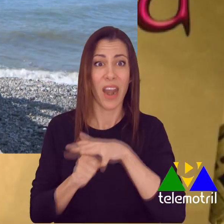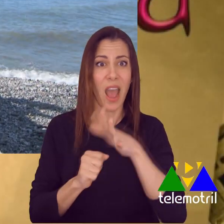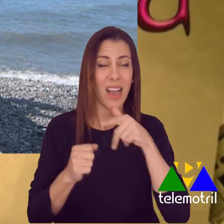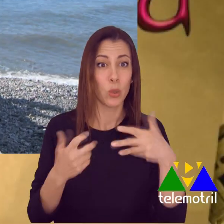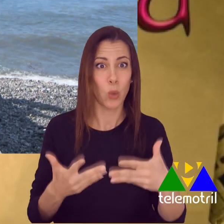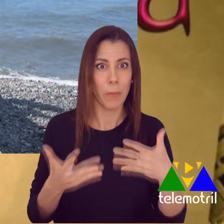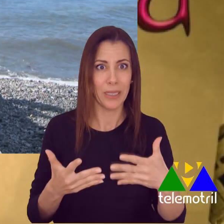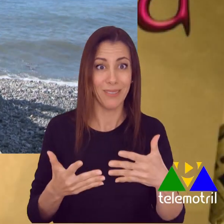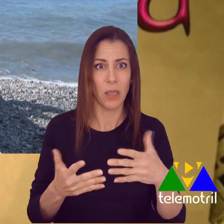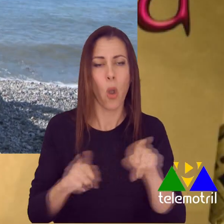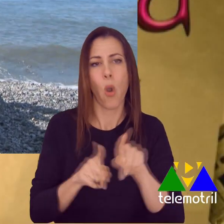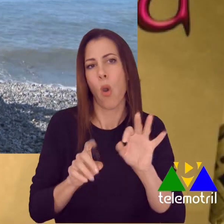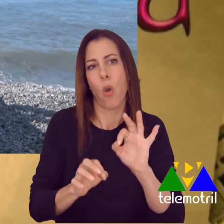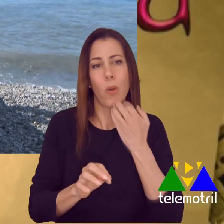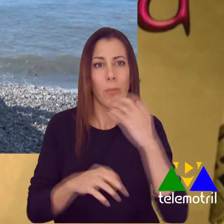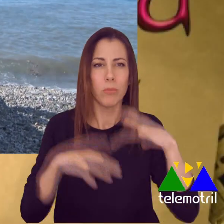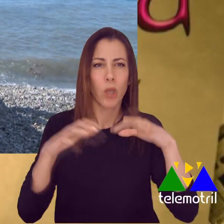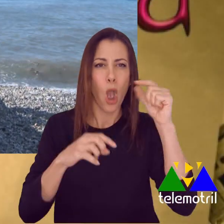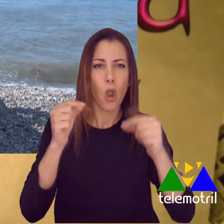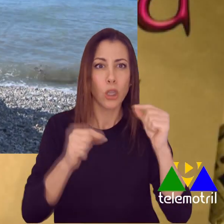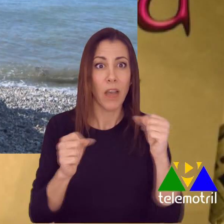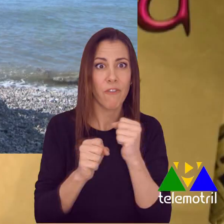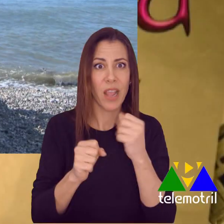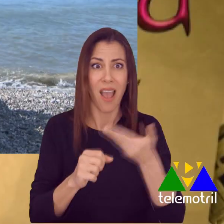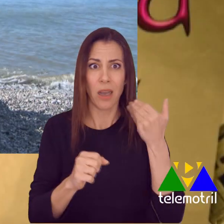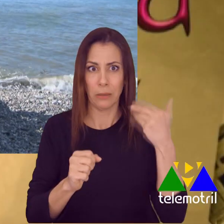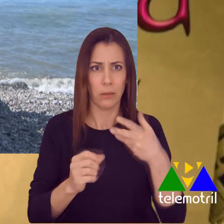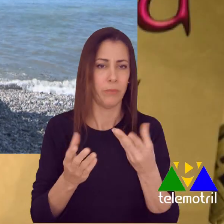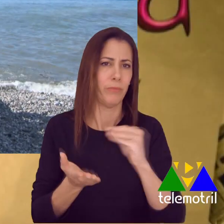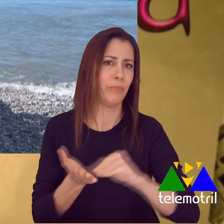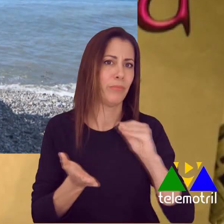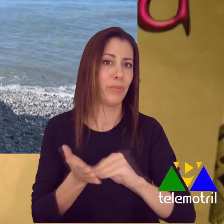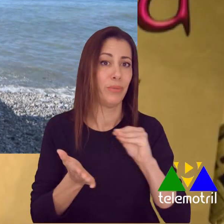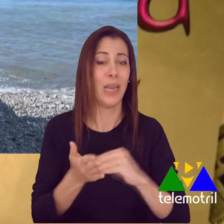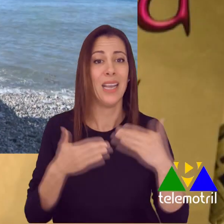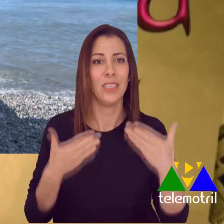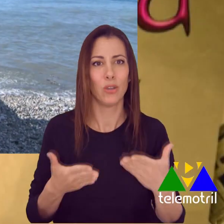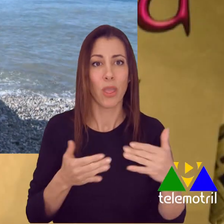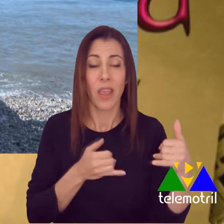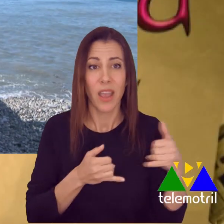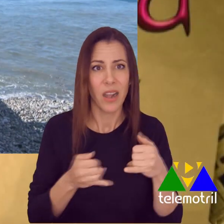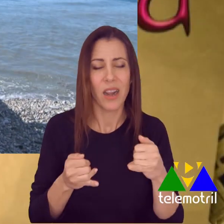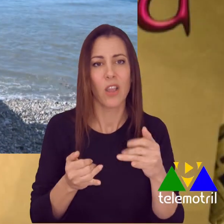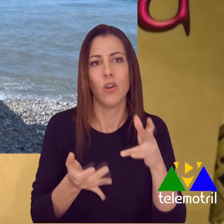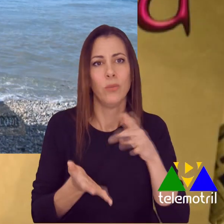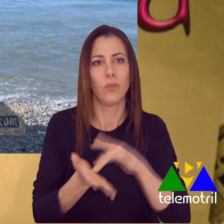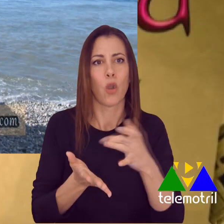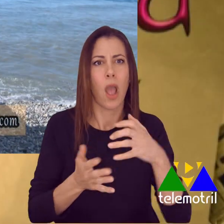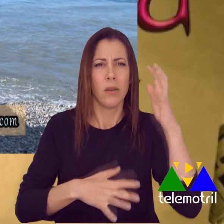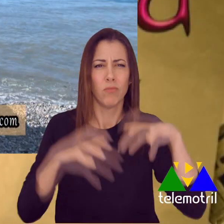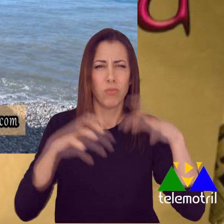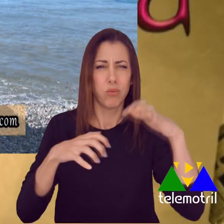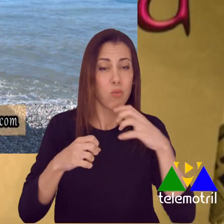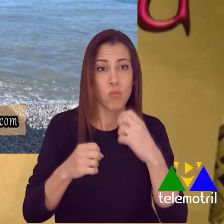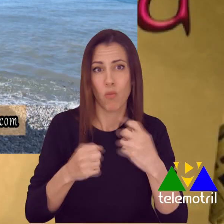actualidad, las gotas frías han existido históricamente. Cada vez que el río había una tormenta